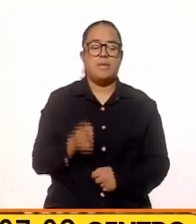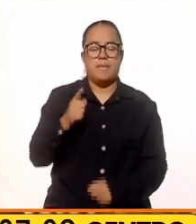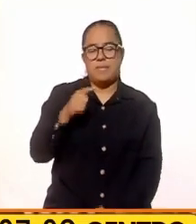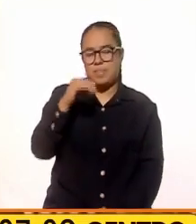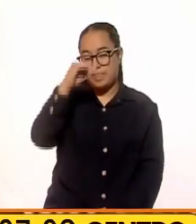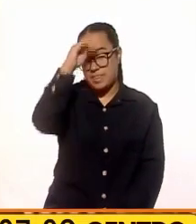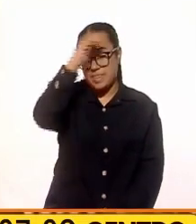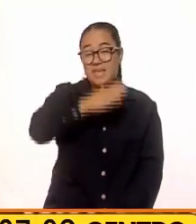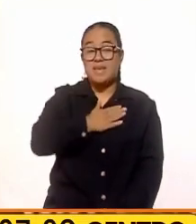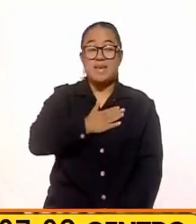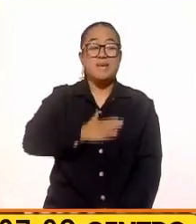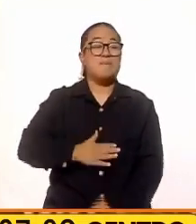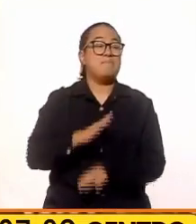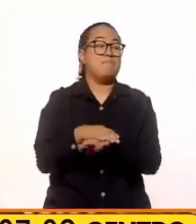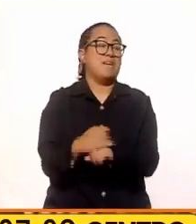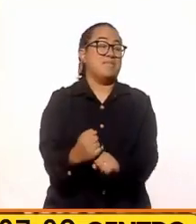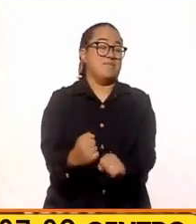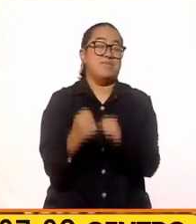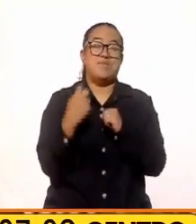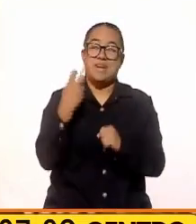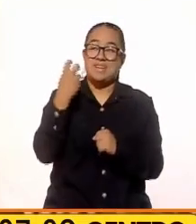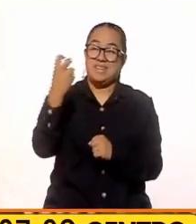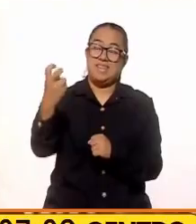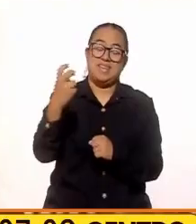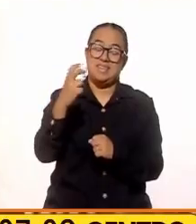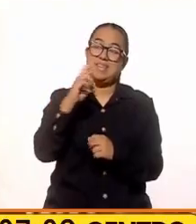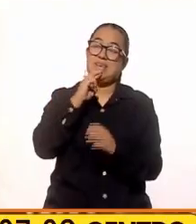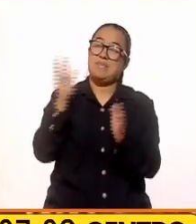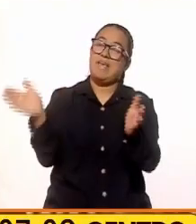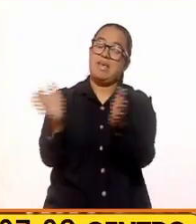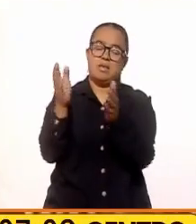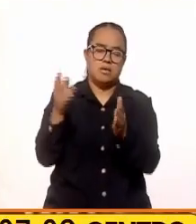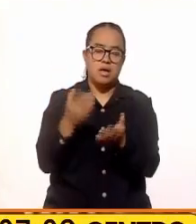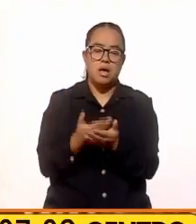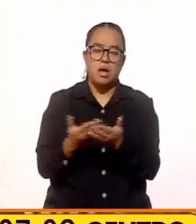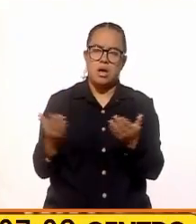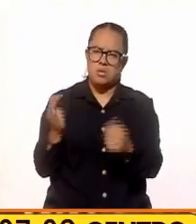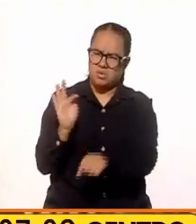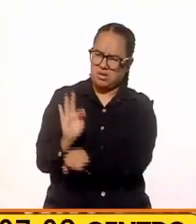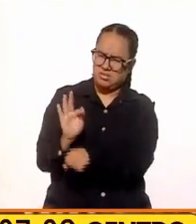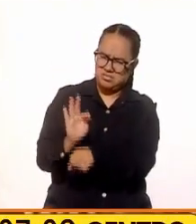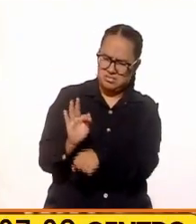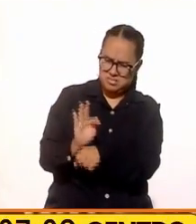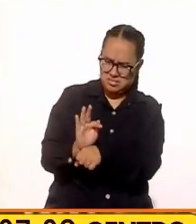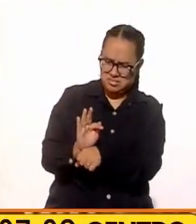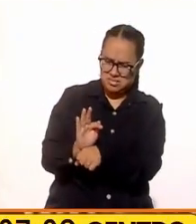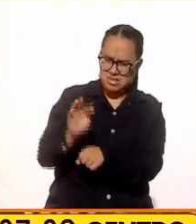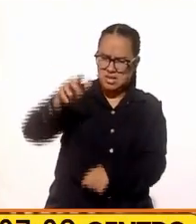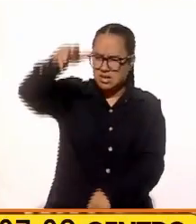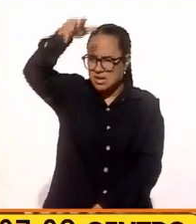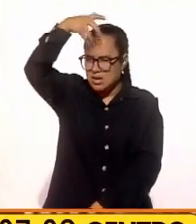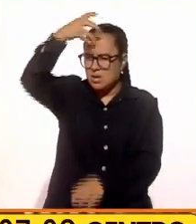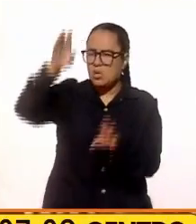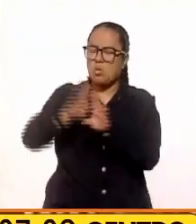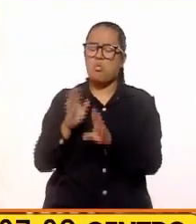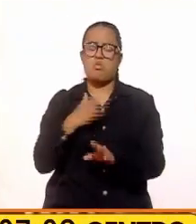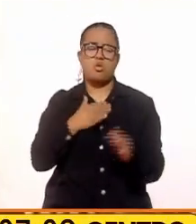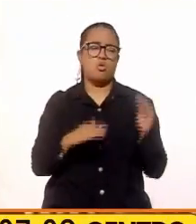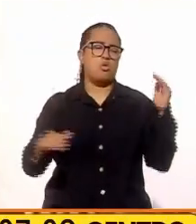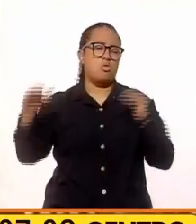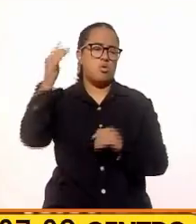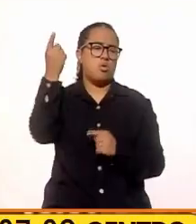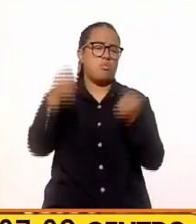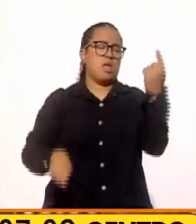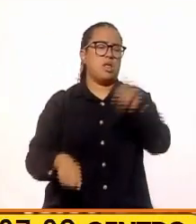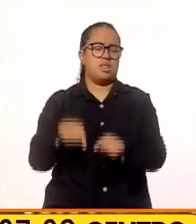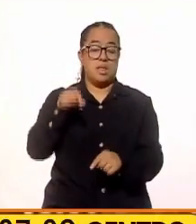las democracias más sólidas del planeta esté solapando el despotismo de Donald Trump en Estados Unidos y fuera